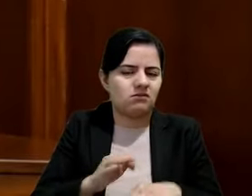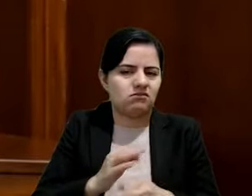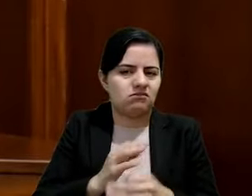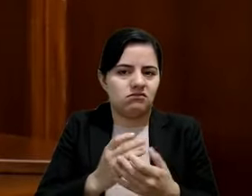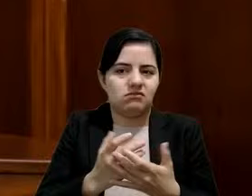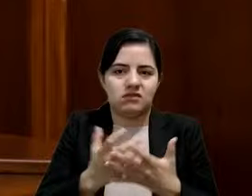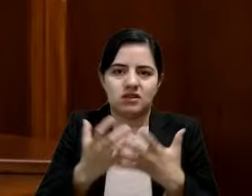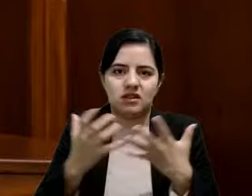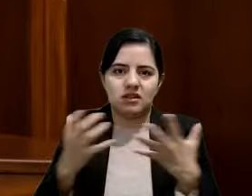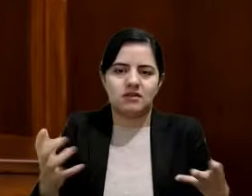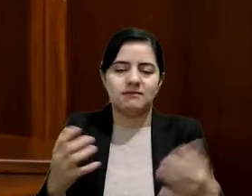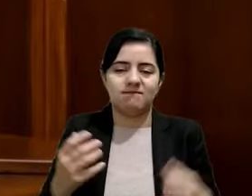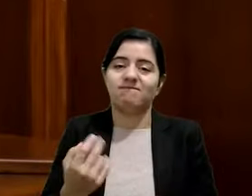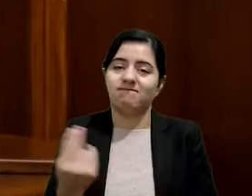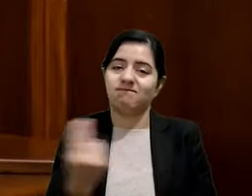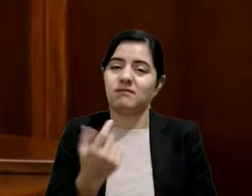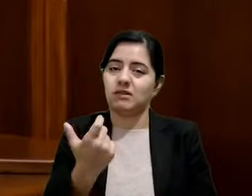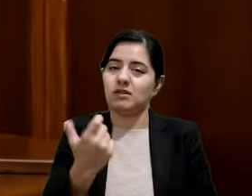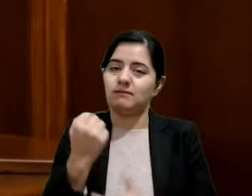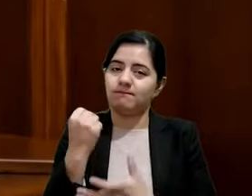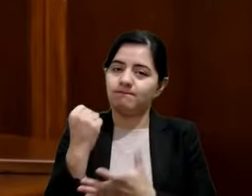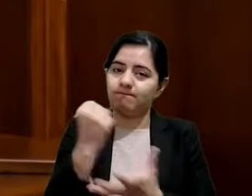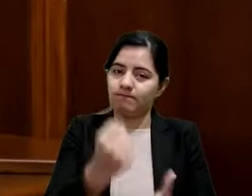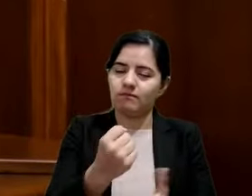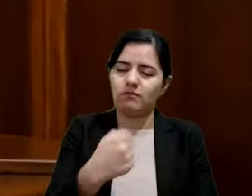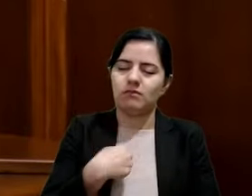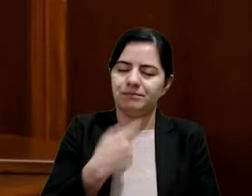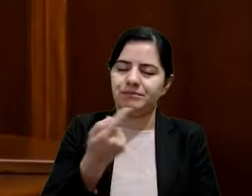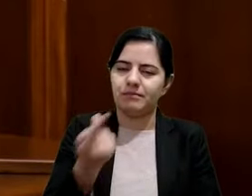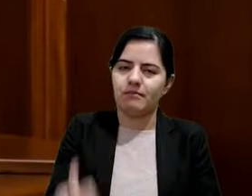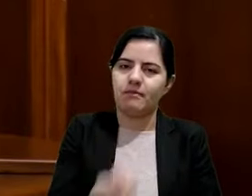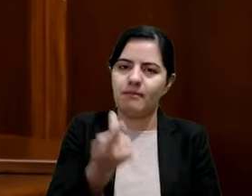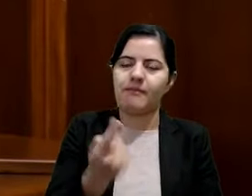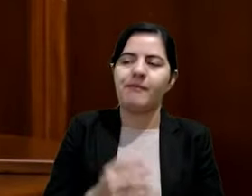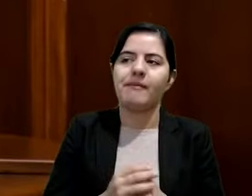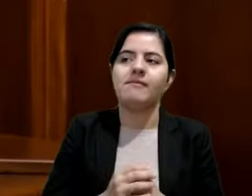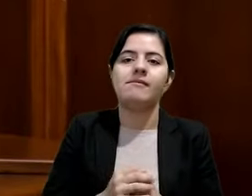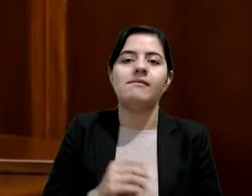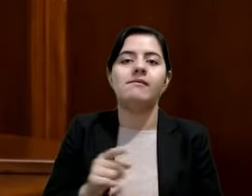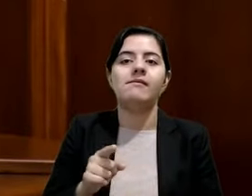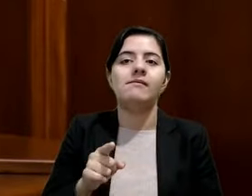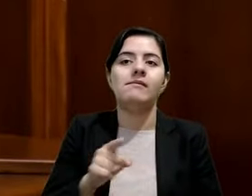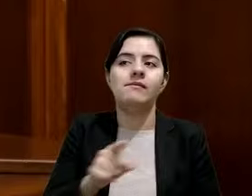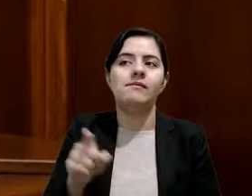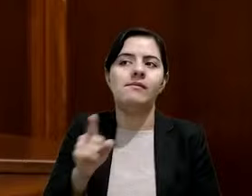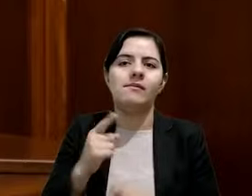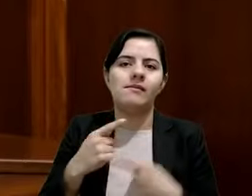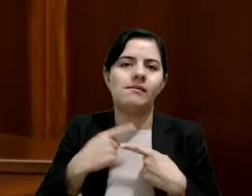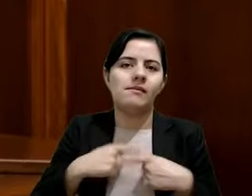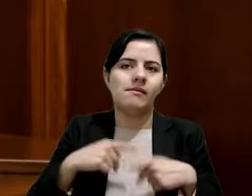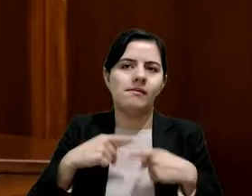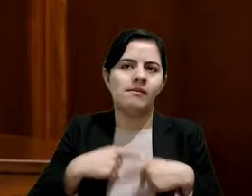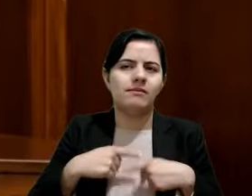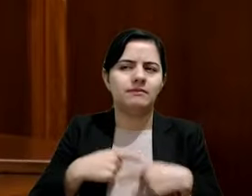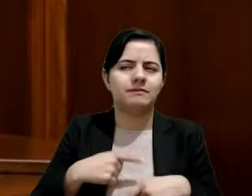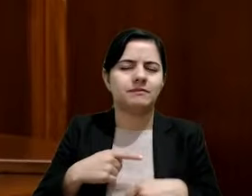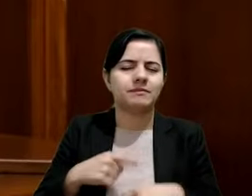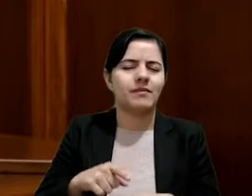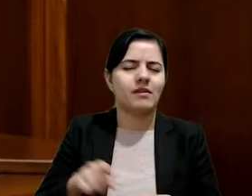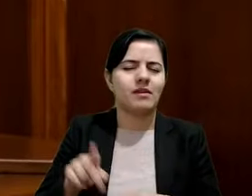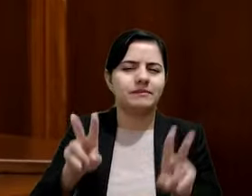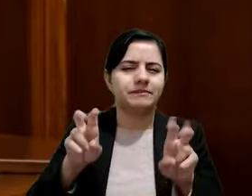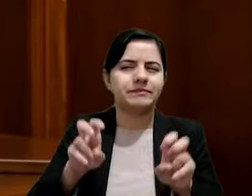pregunto cómo se ha abordado la concientización sobre la prevención del suicidio a nivel de eh del